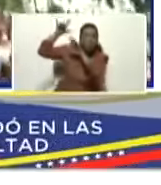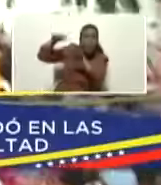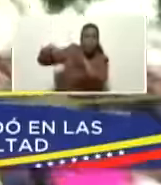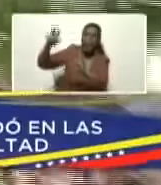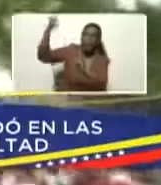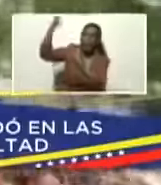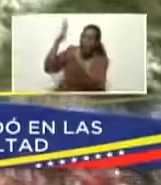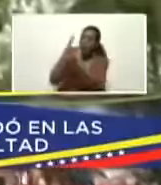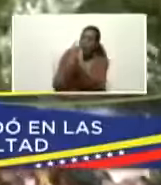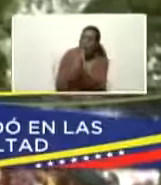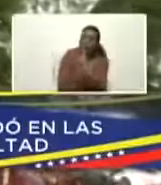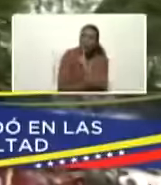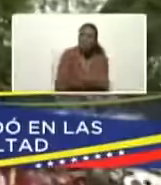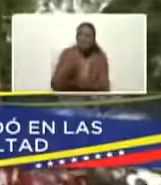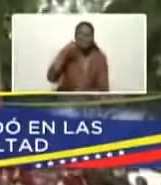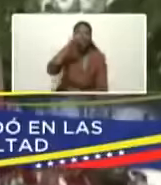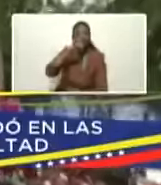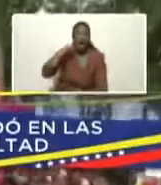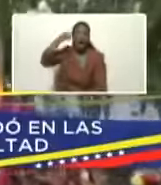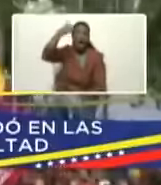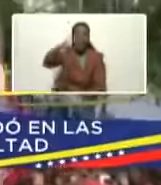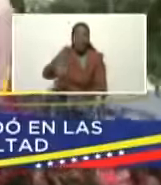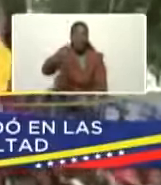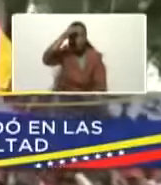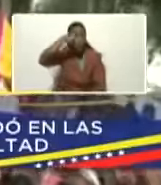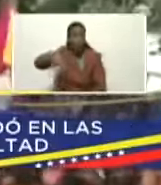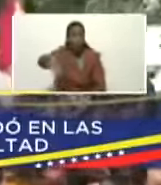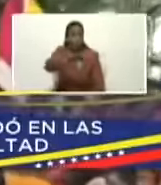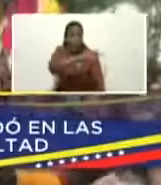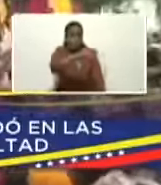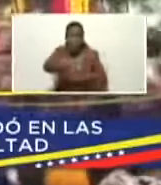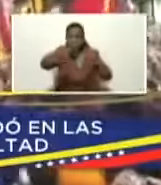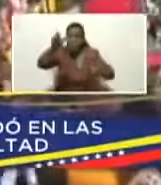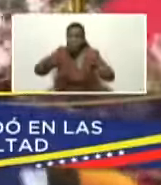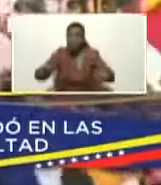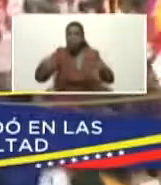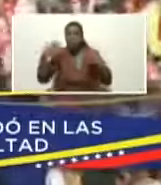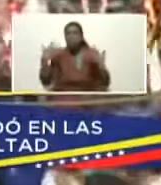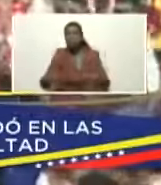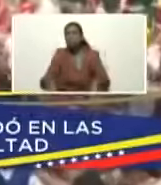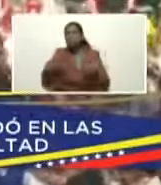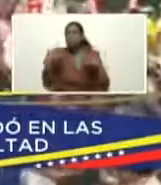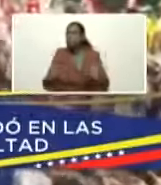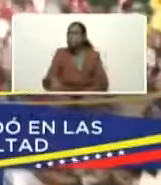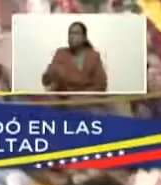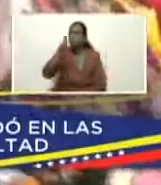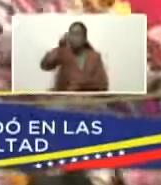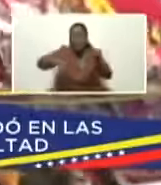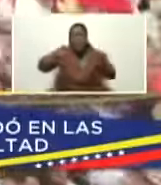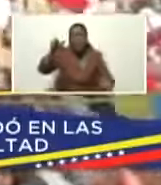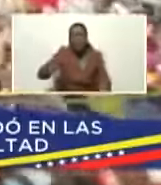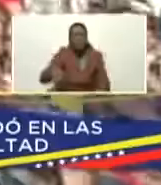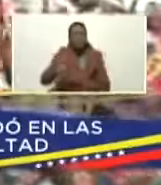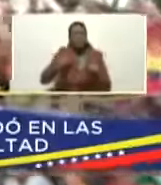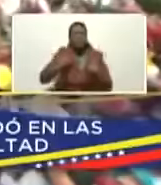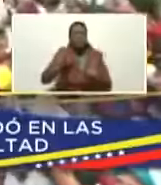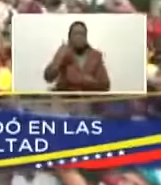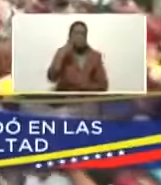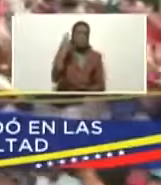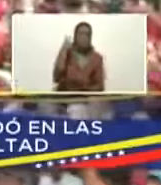Estos años en que el pueblo ha vivido... Bueno, estoy rumbeando